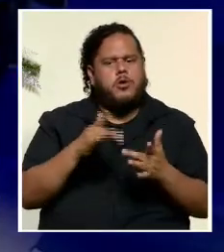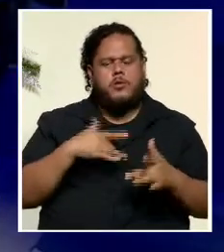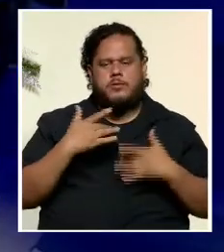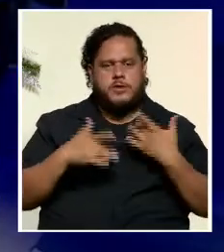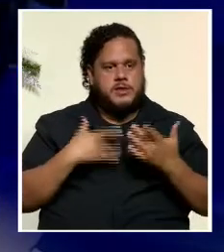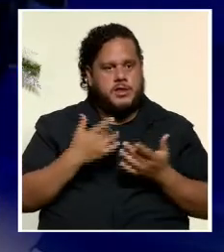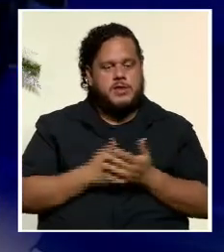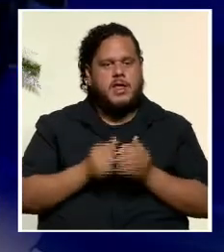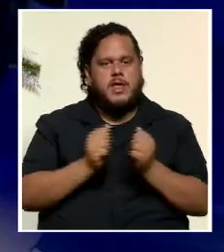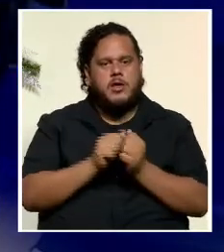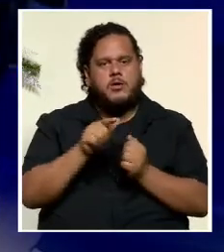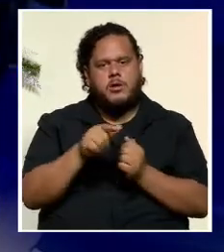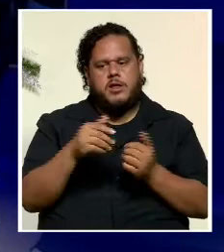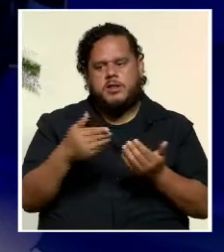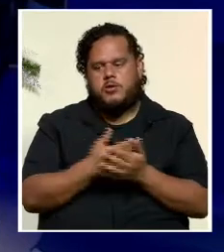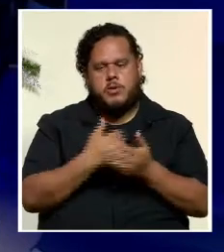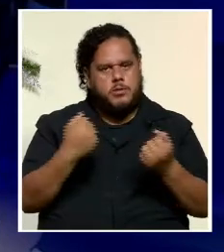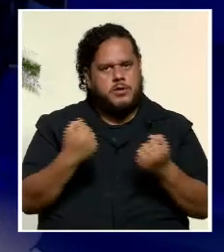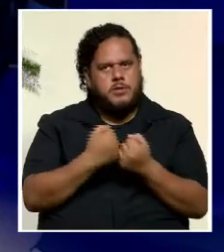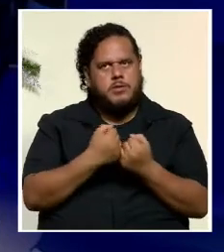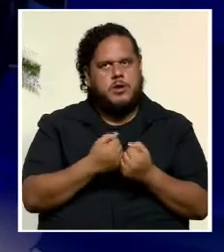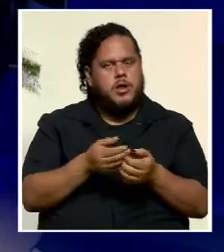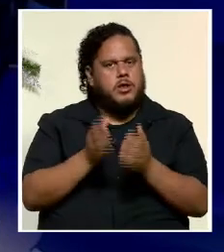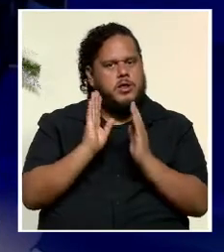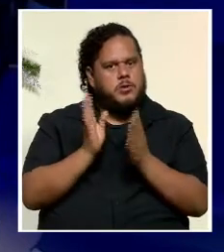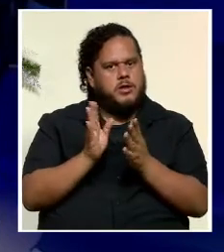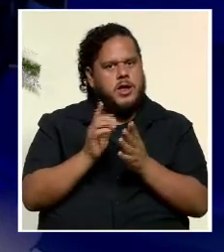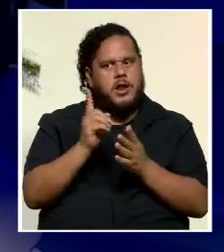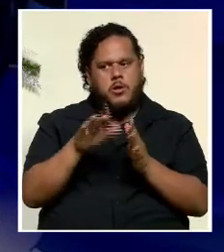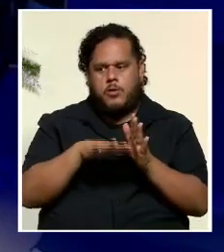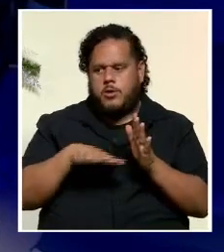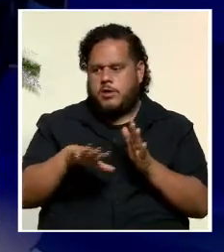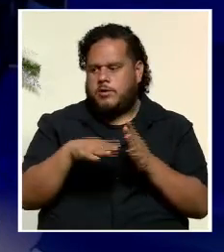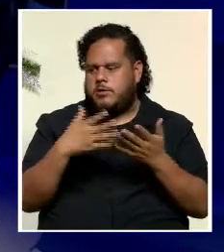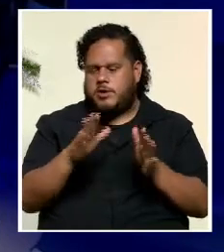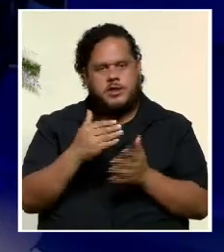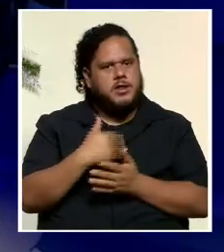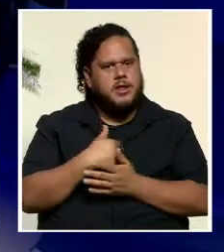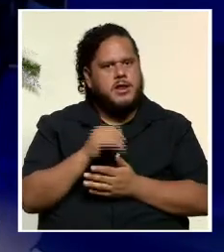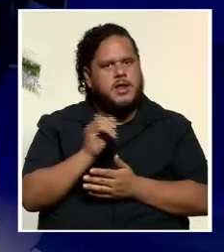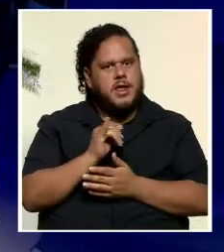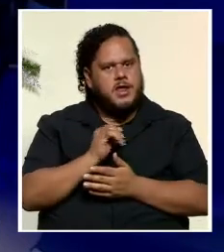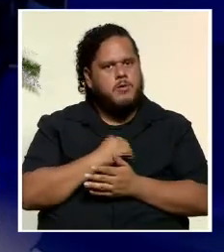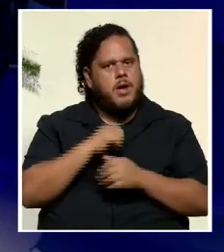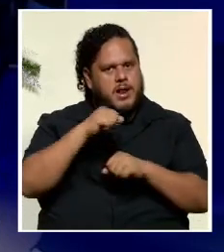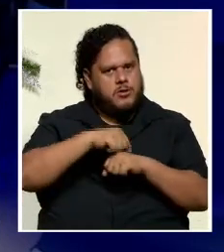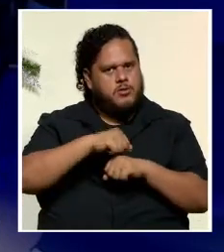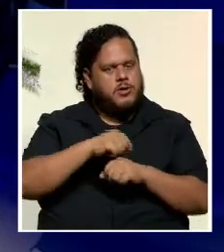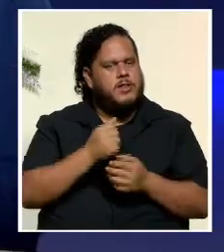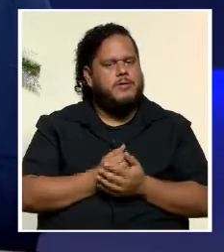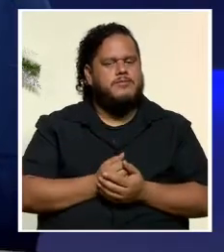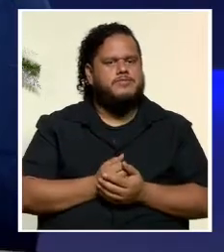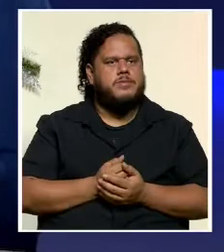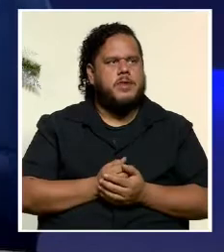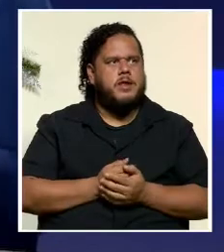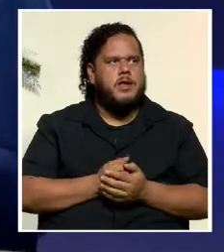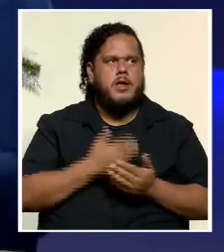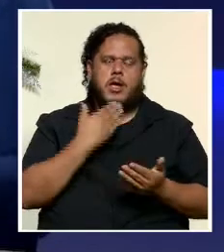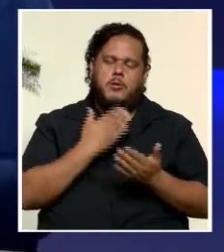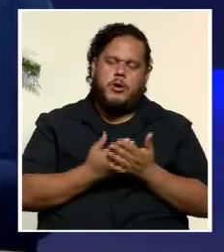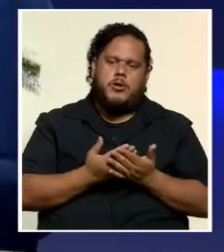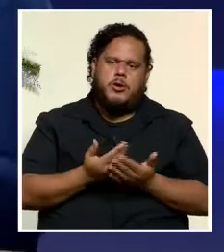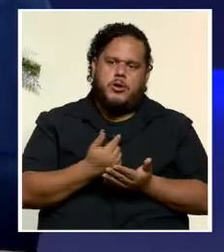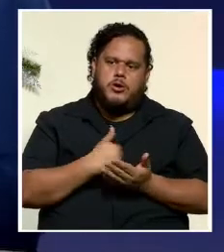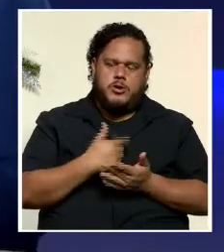con este nuevo desafío y con dejar un espacio que ya tenía tan bien consolidado? Sí, por un lado me